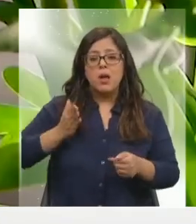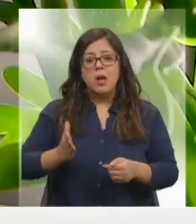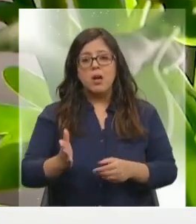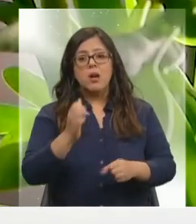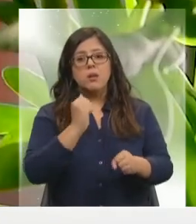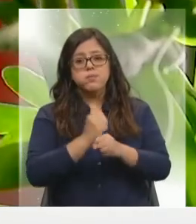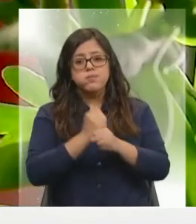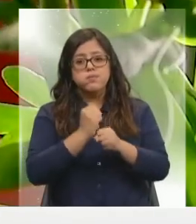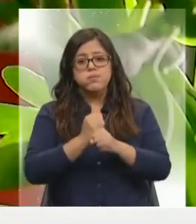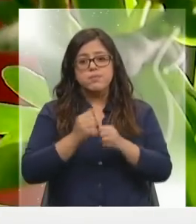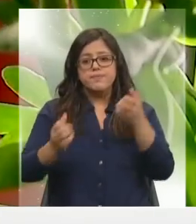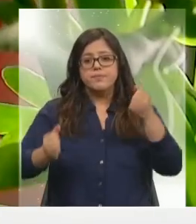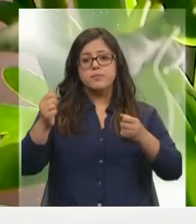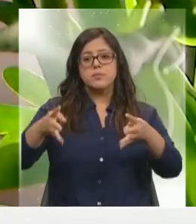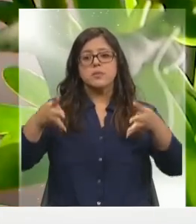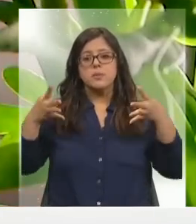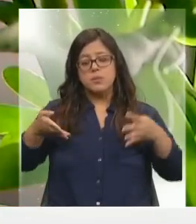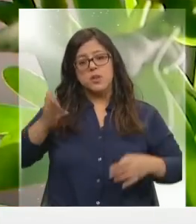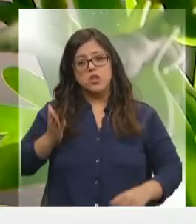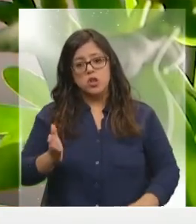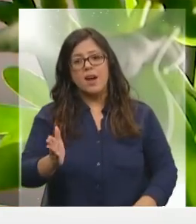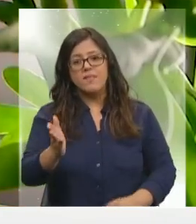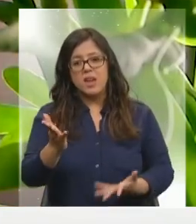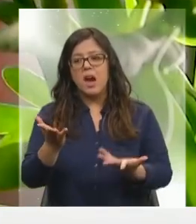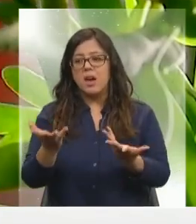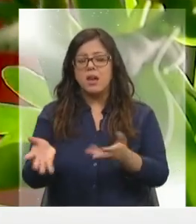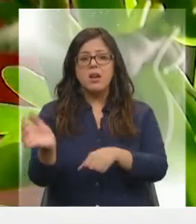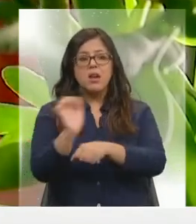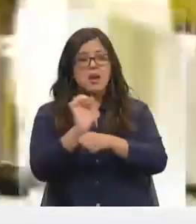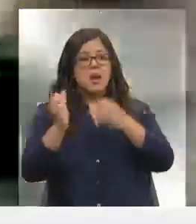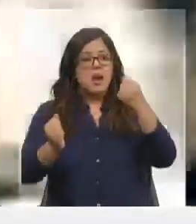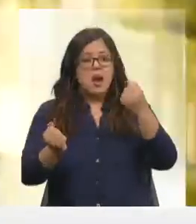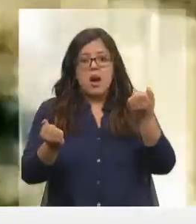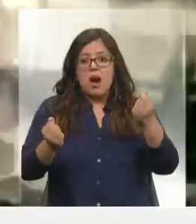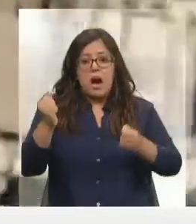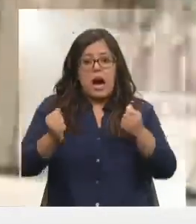letras del camión, que todavía sigue circulando, no conmigo.